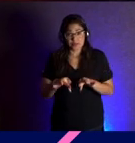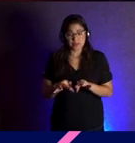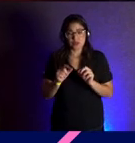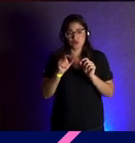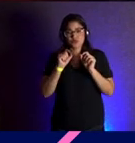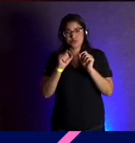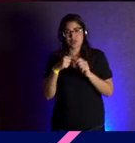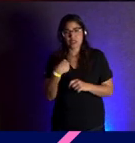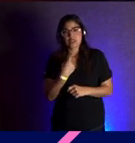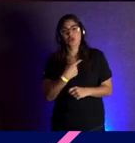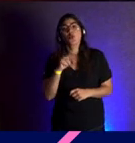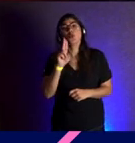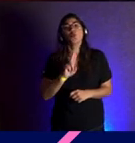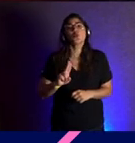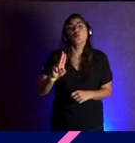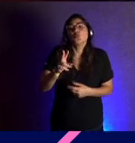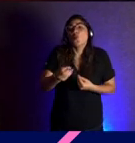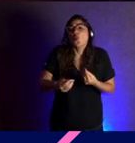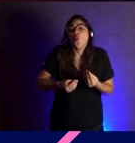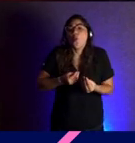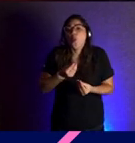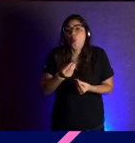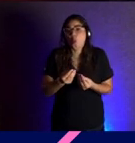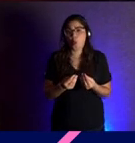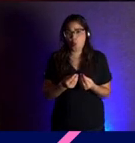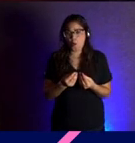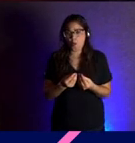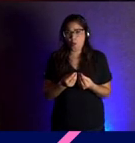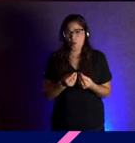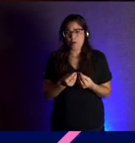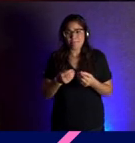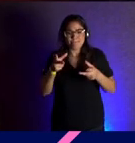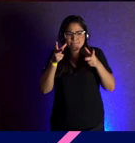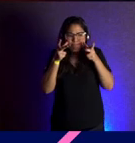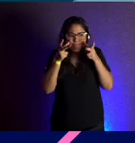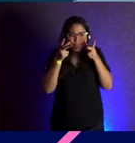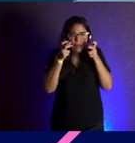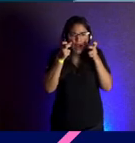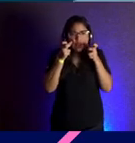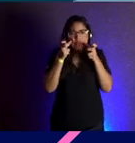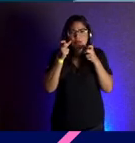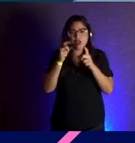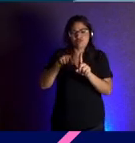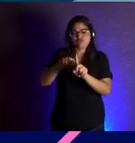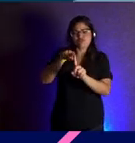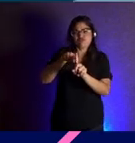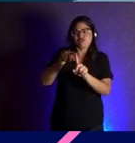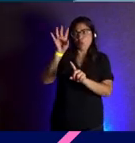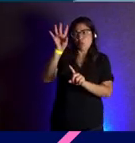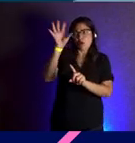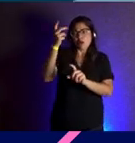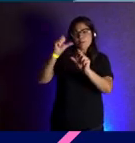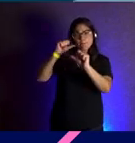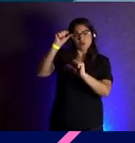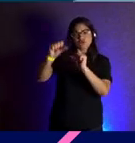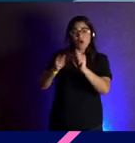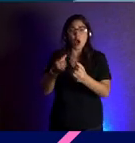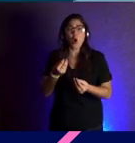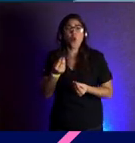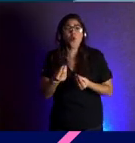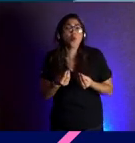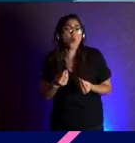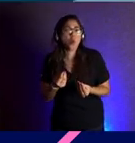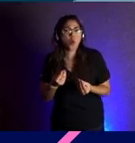estas lecciones para enfrentarnos al cambio climático? Número uno, hay que especializarse. Tenemos que aprender